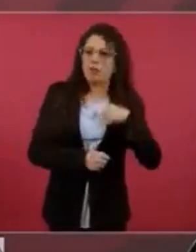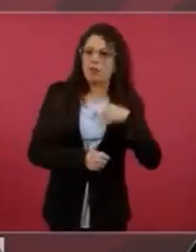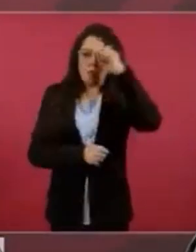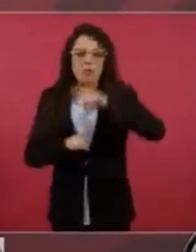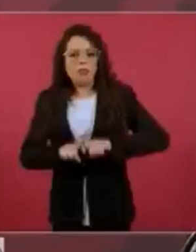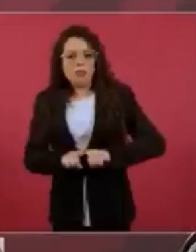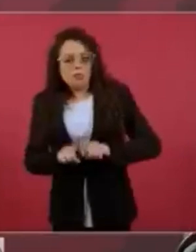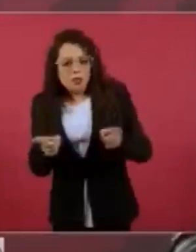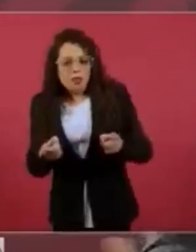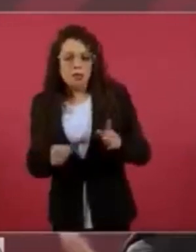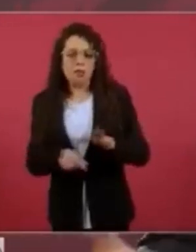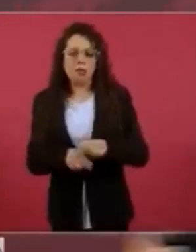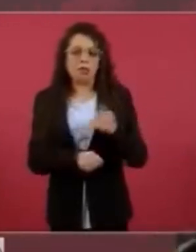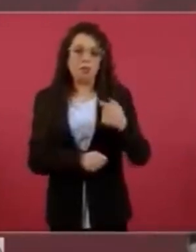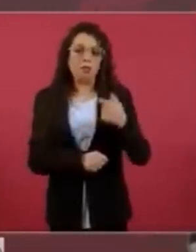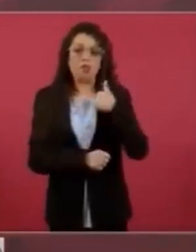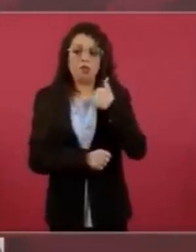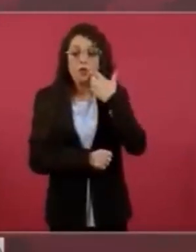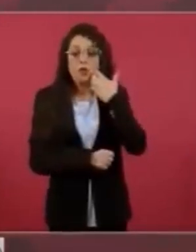se